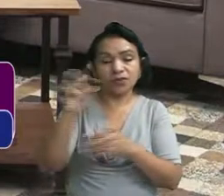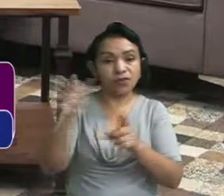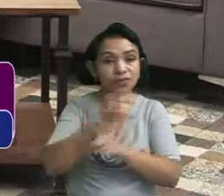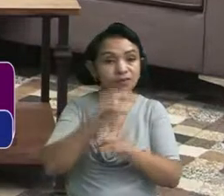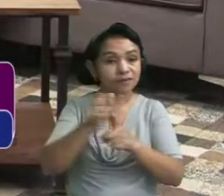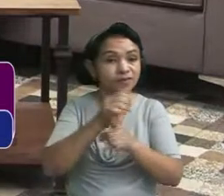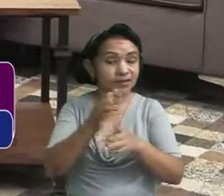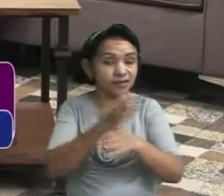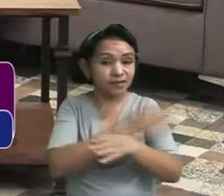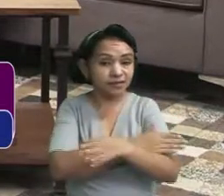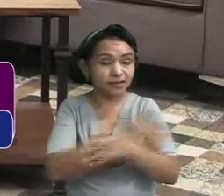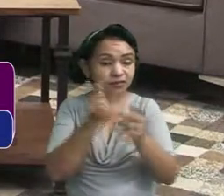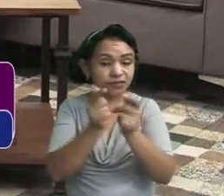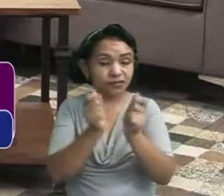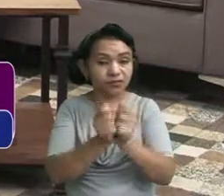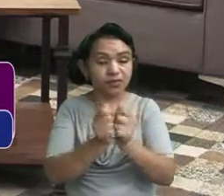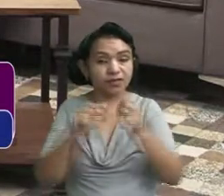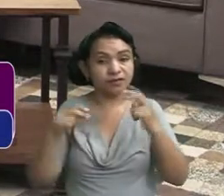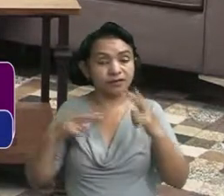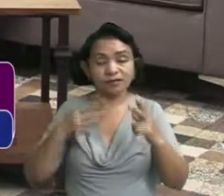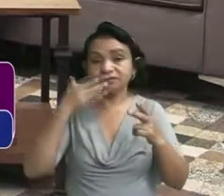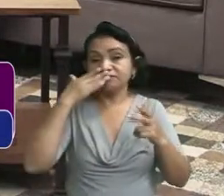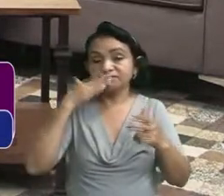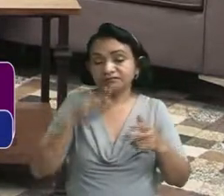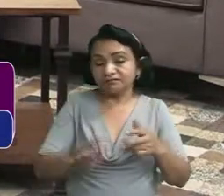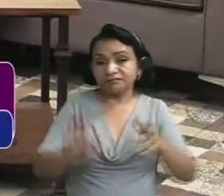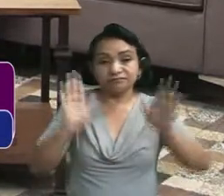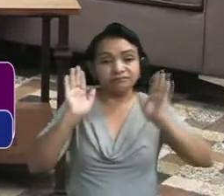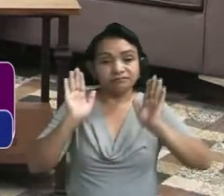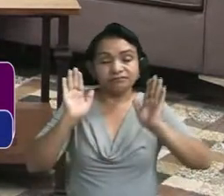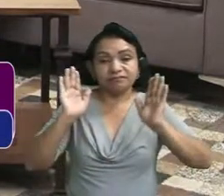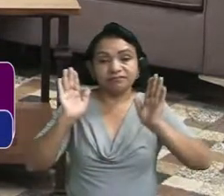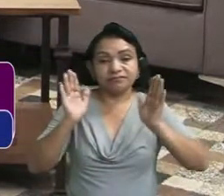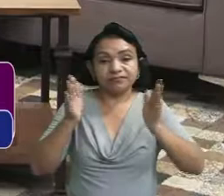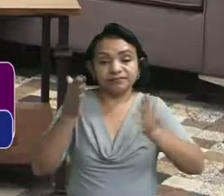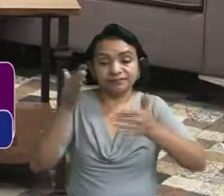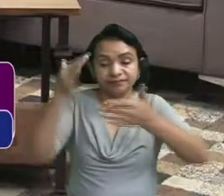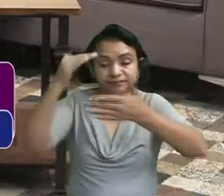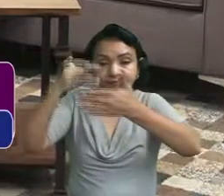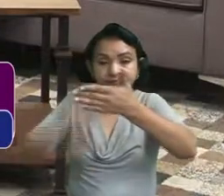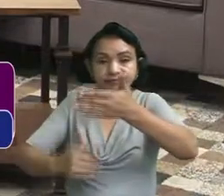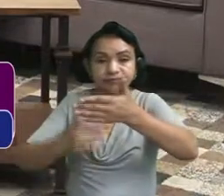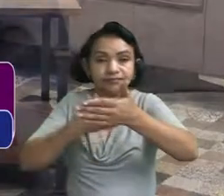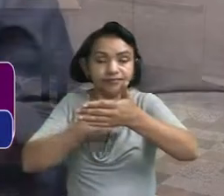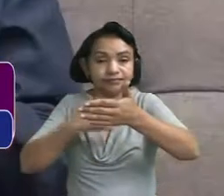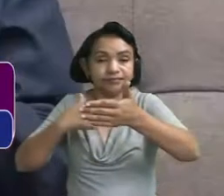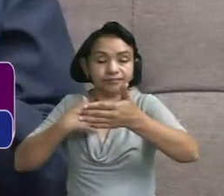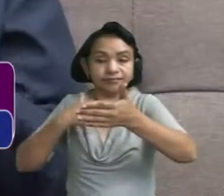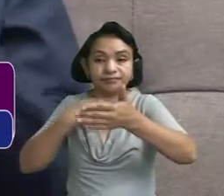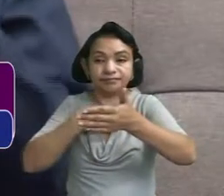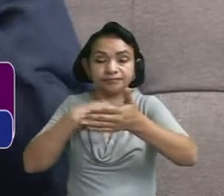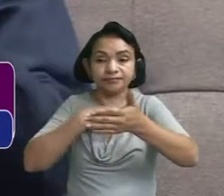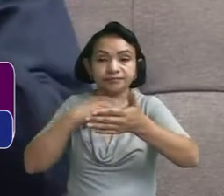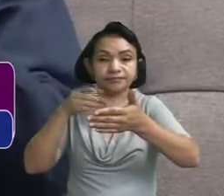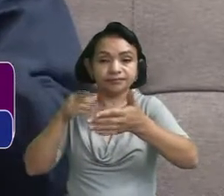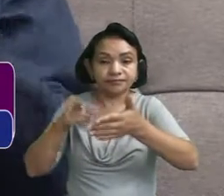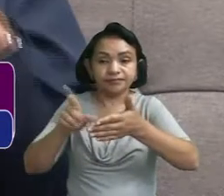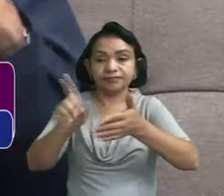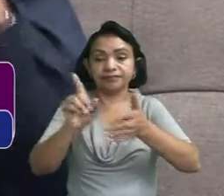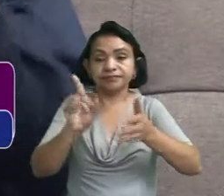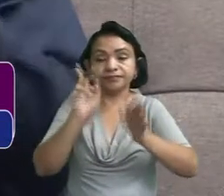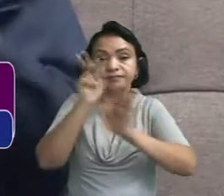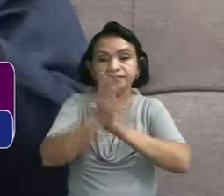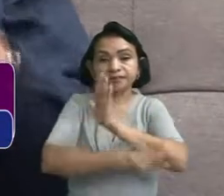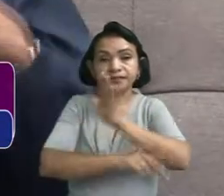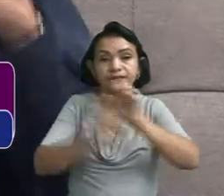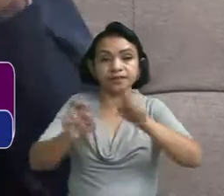ya, forma parte de un formato global, el intento golpista, un formato global donde en aquellos